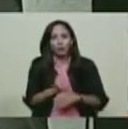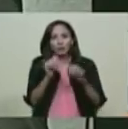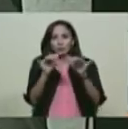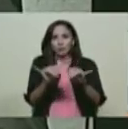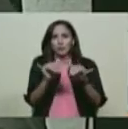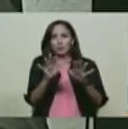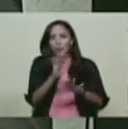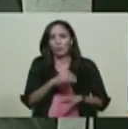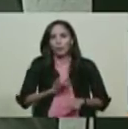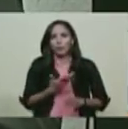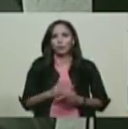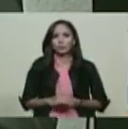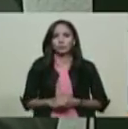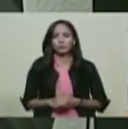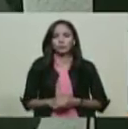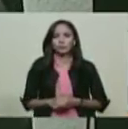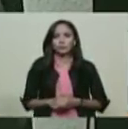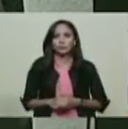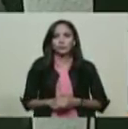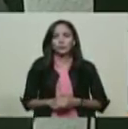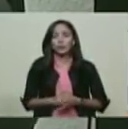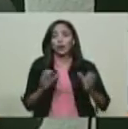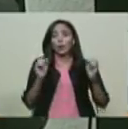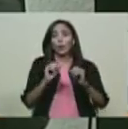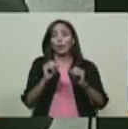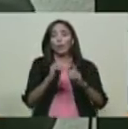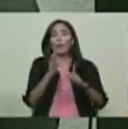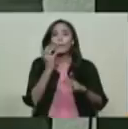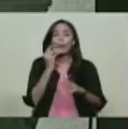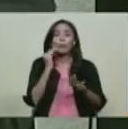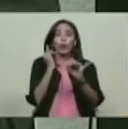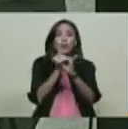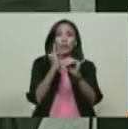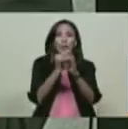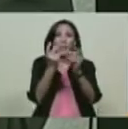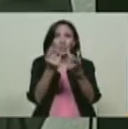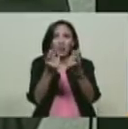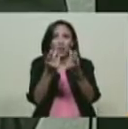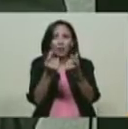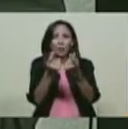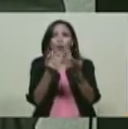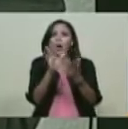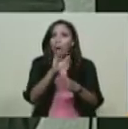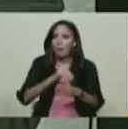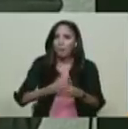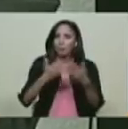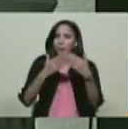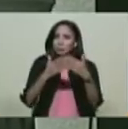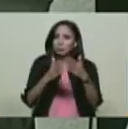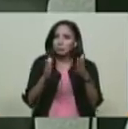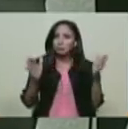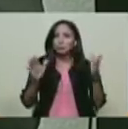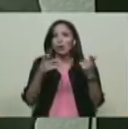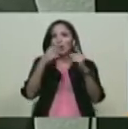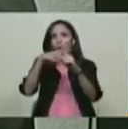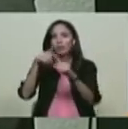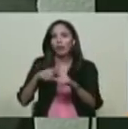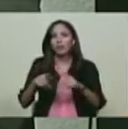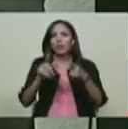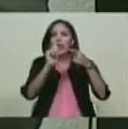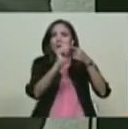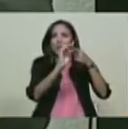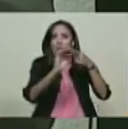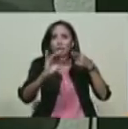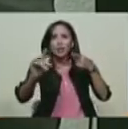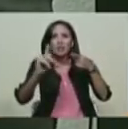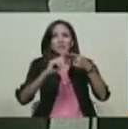moneda. La necesidad y la posibilidad de que existan casas de cambio que permitirán realizar las distintas operaciones